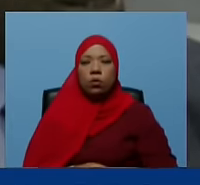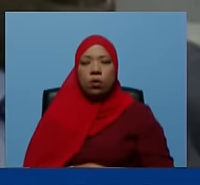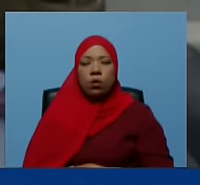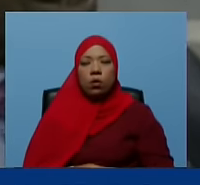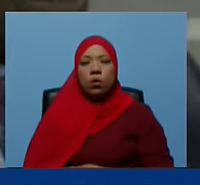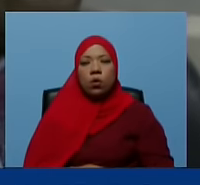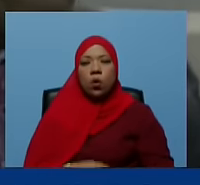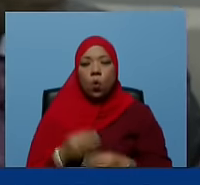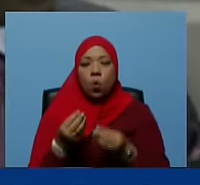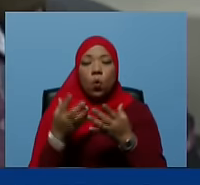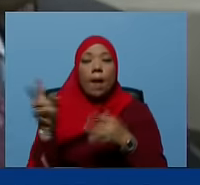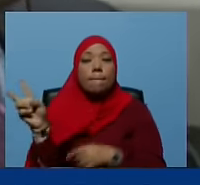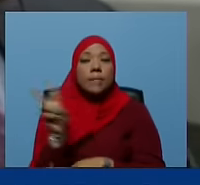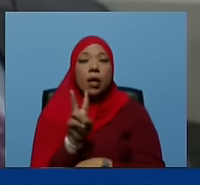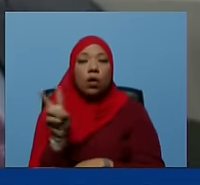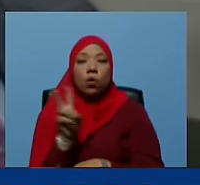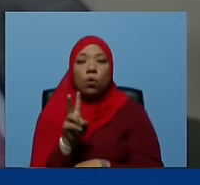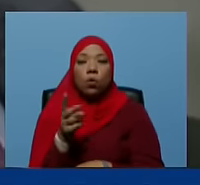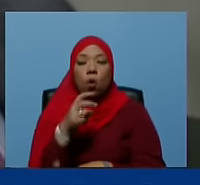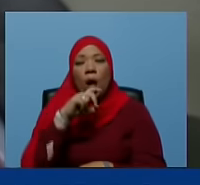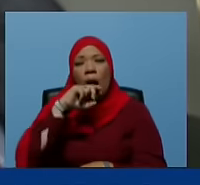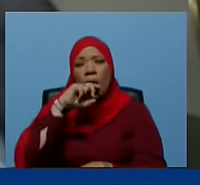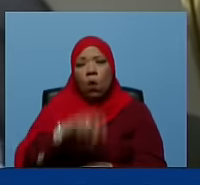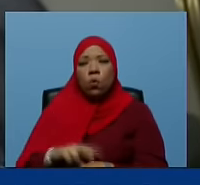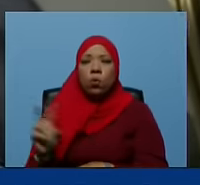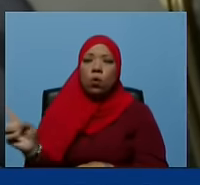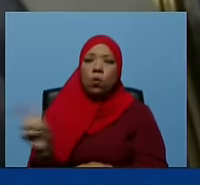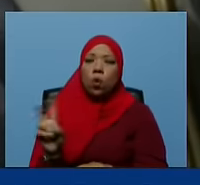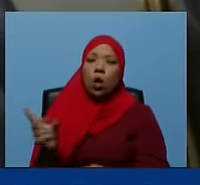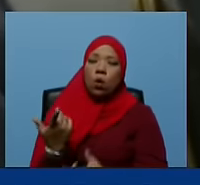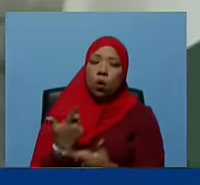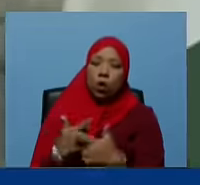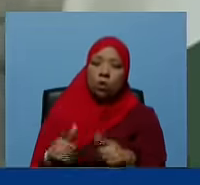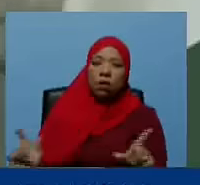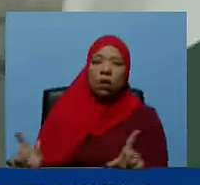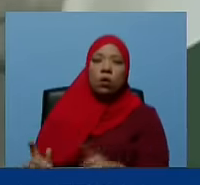quieren arrebatarle a Venezuela el orgullo de ser la patria de los libertadores.